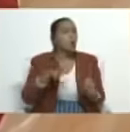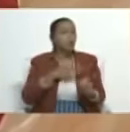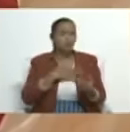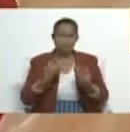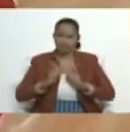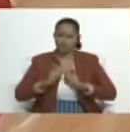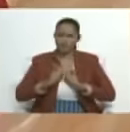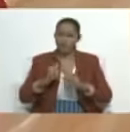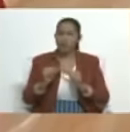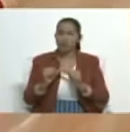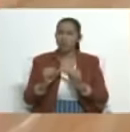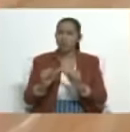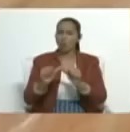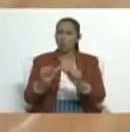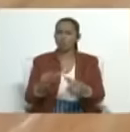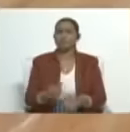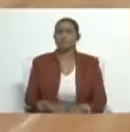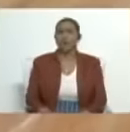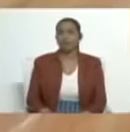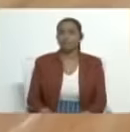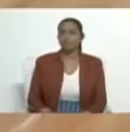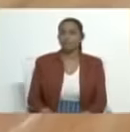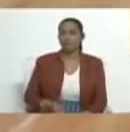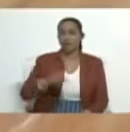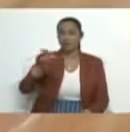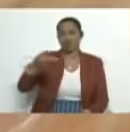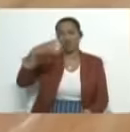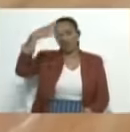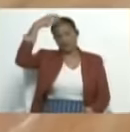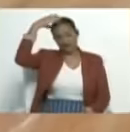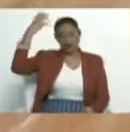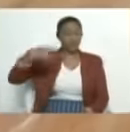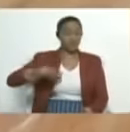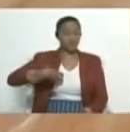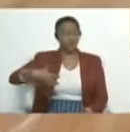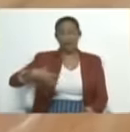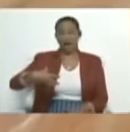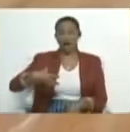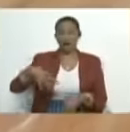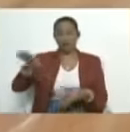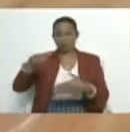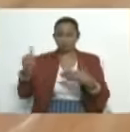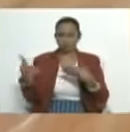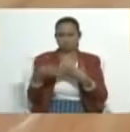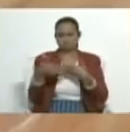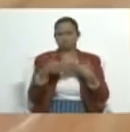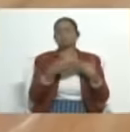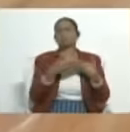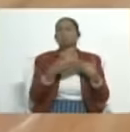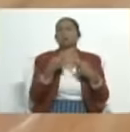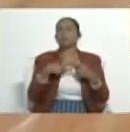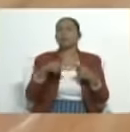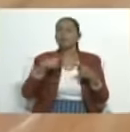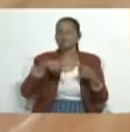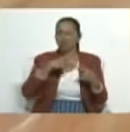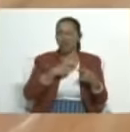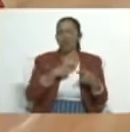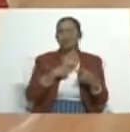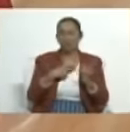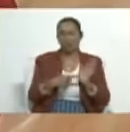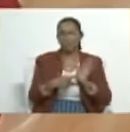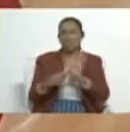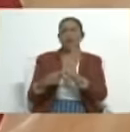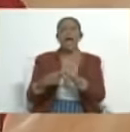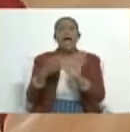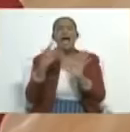todavía ese imperio que nos acecha, pero que nosotros estamos dando el ejemplo en el